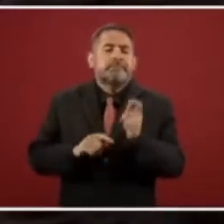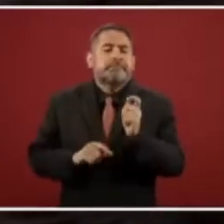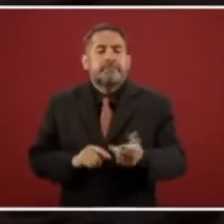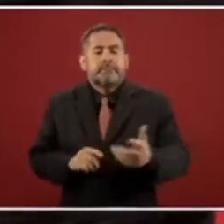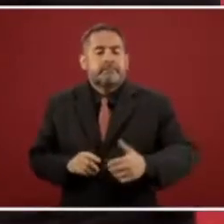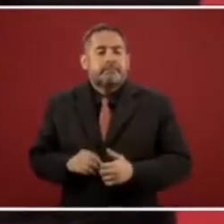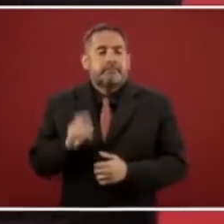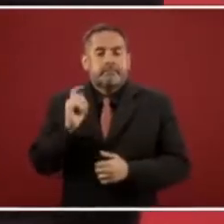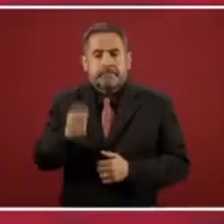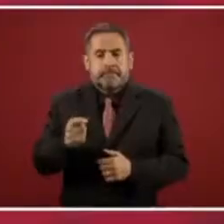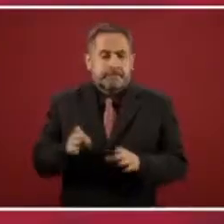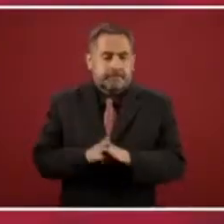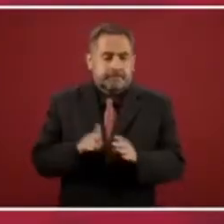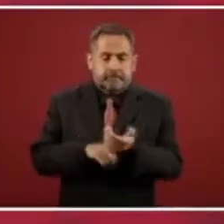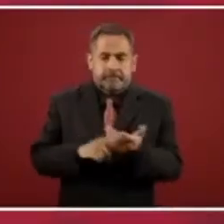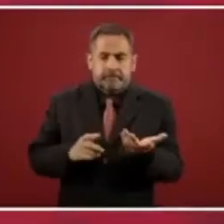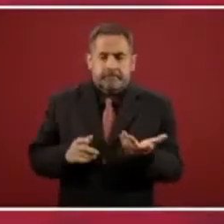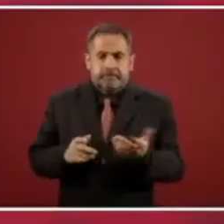de